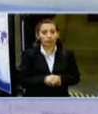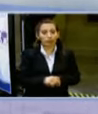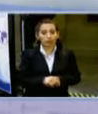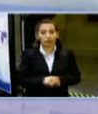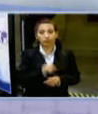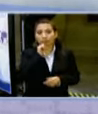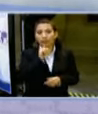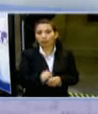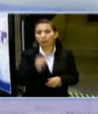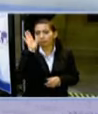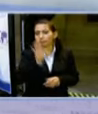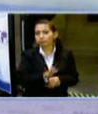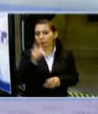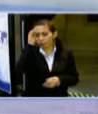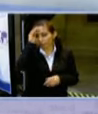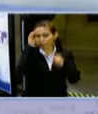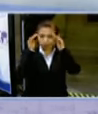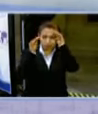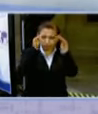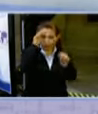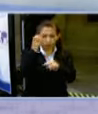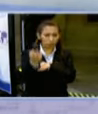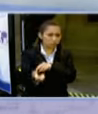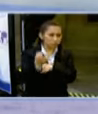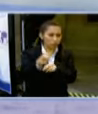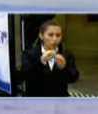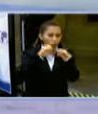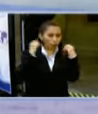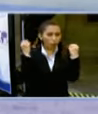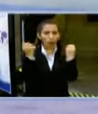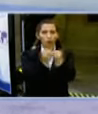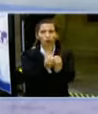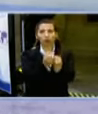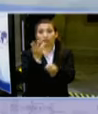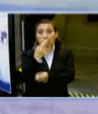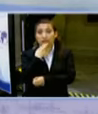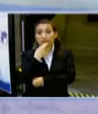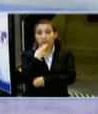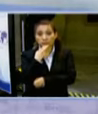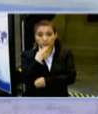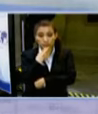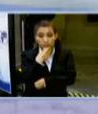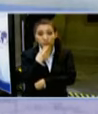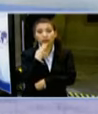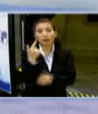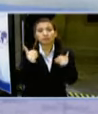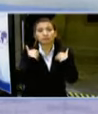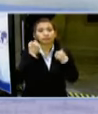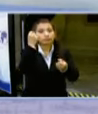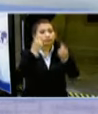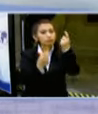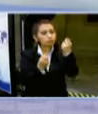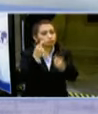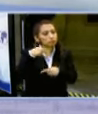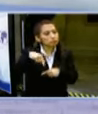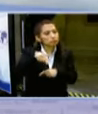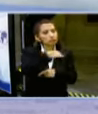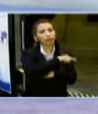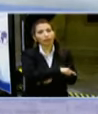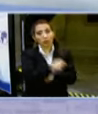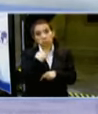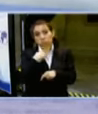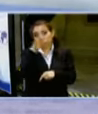Me parece que una reflexión sobre estos organismos nos va a permitir entender algunos de los,